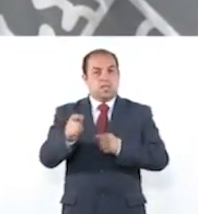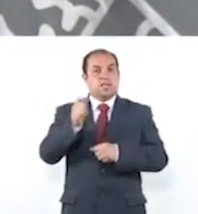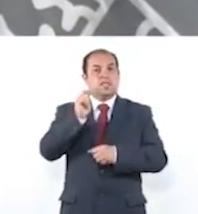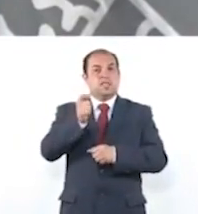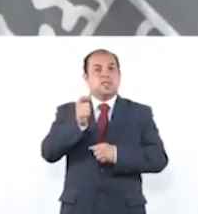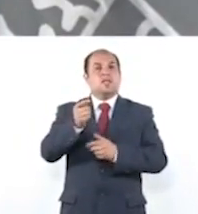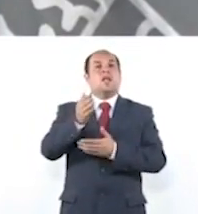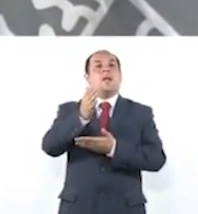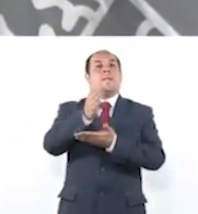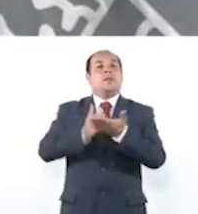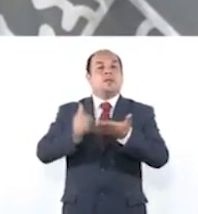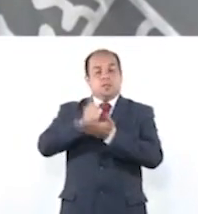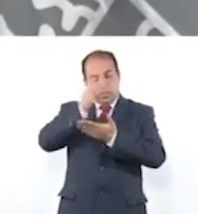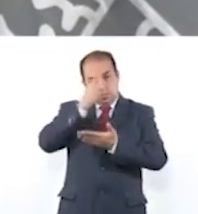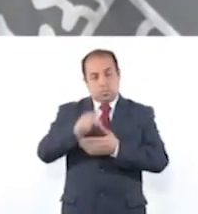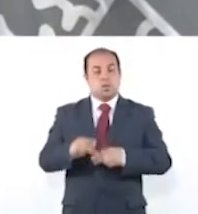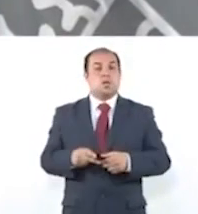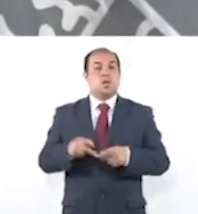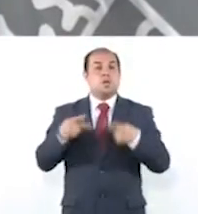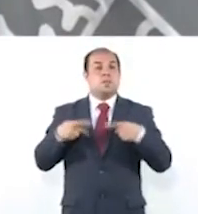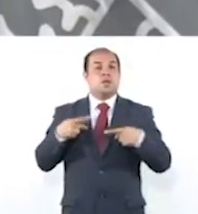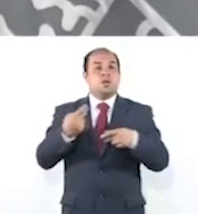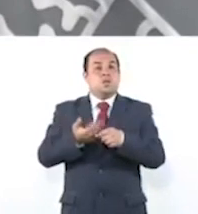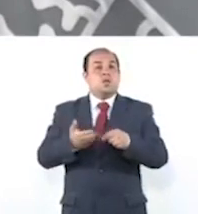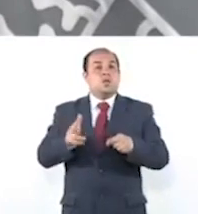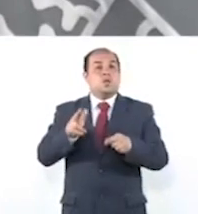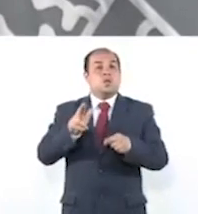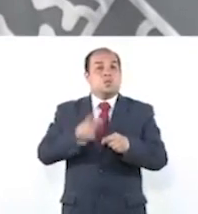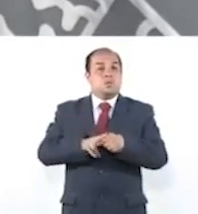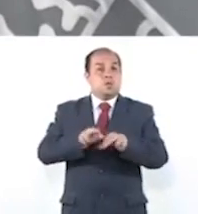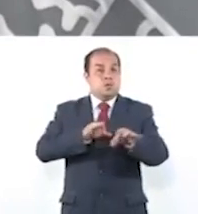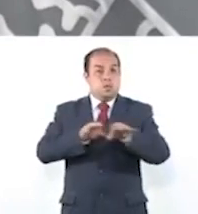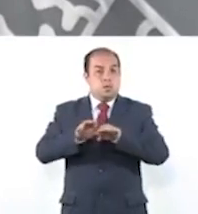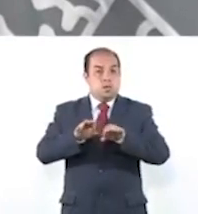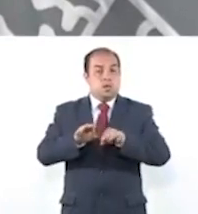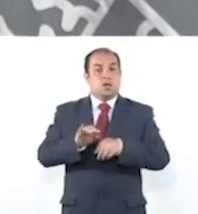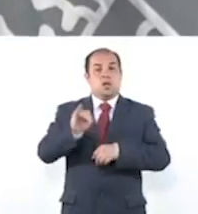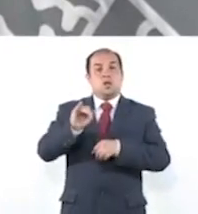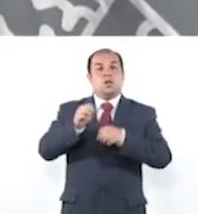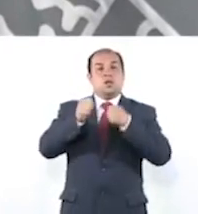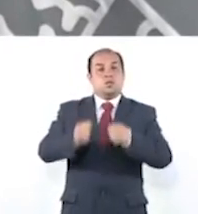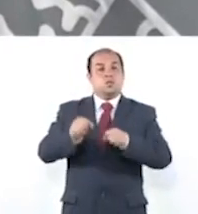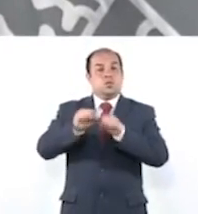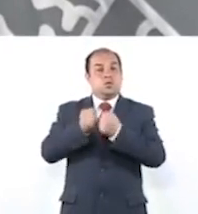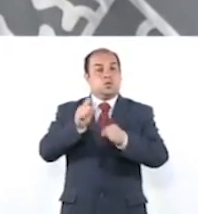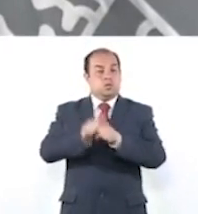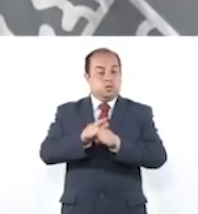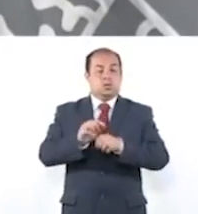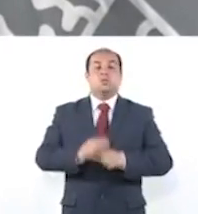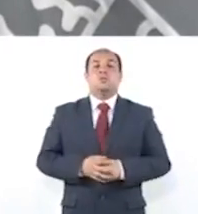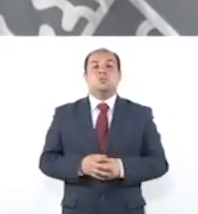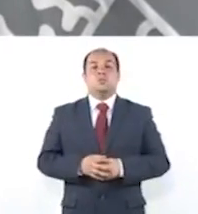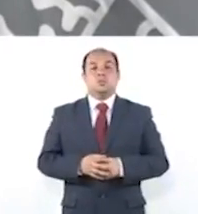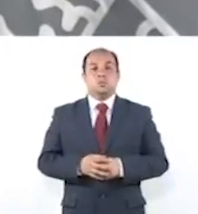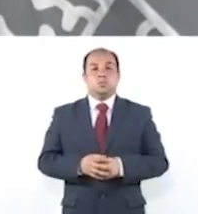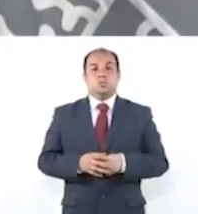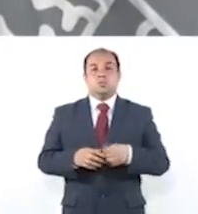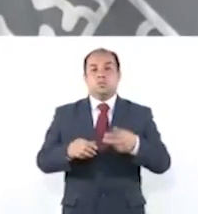la Ciudad de México, y el personal hospitalario del Seguro Social. 8.